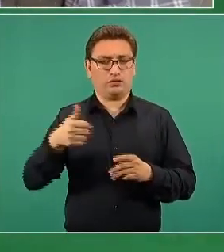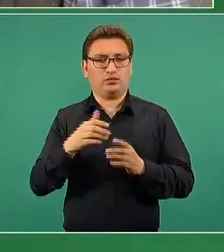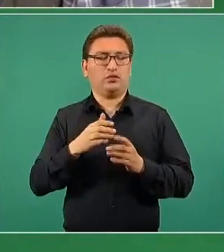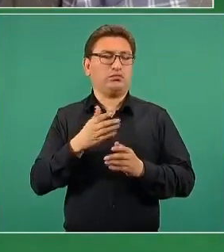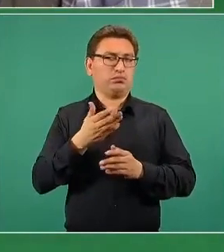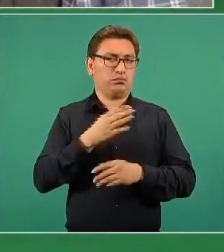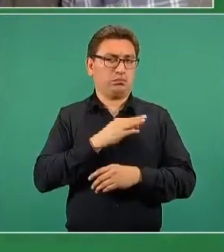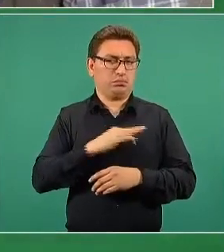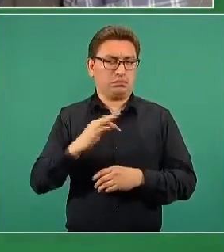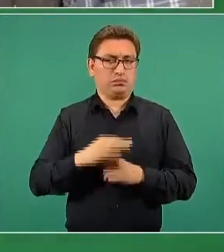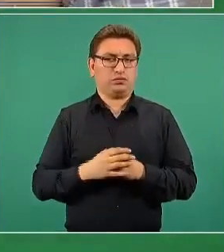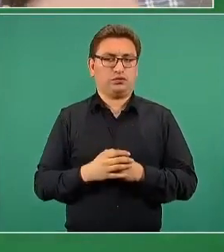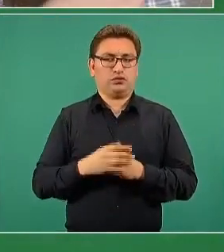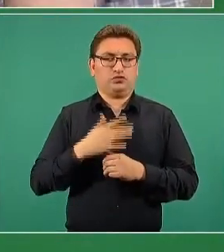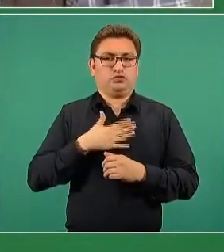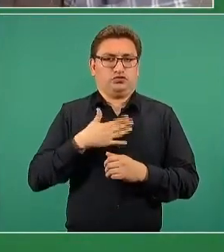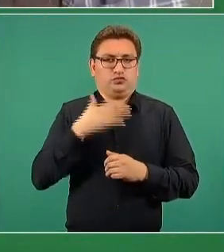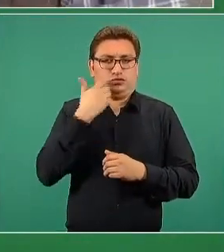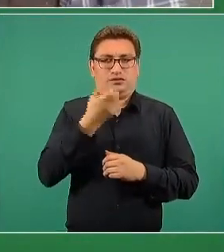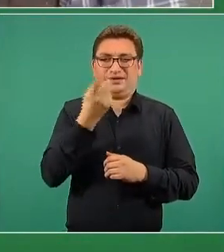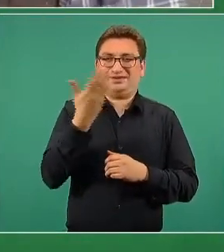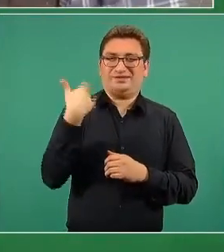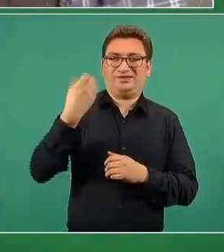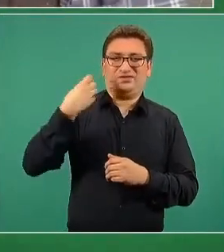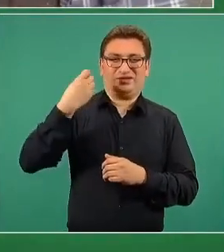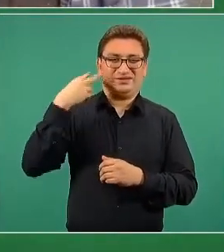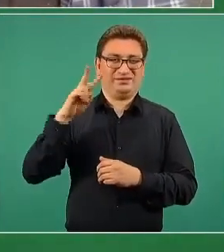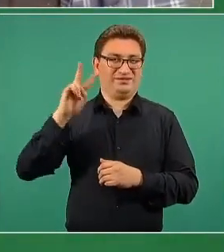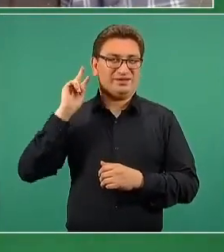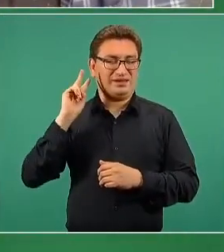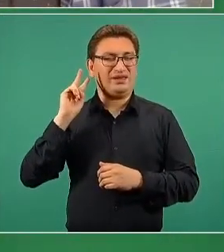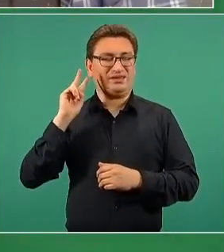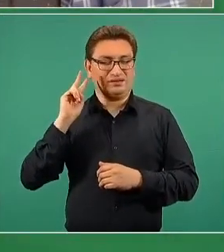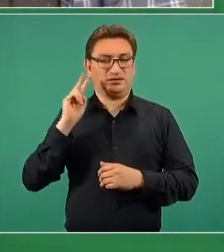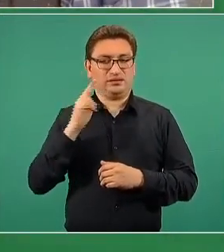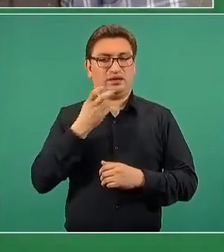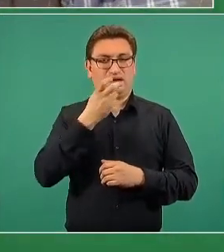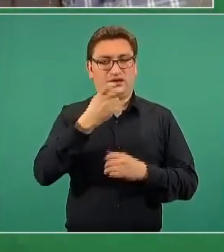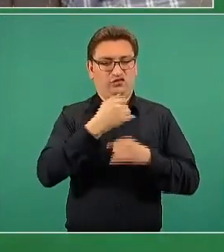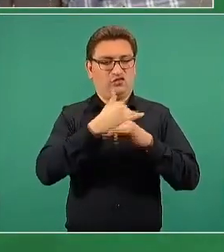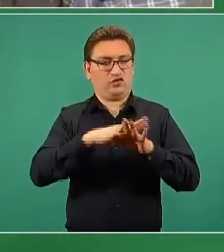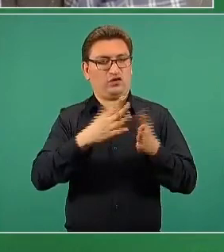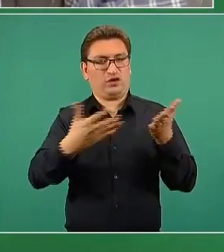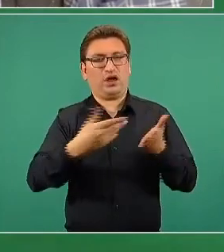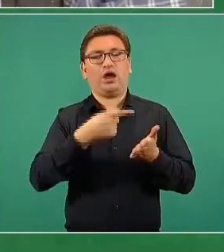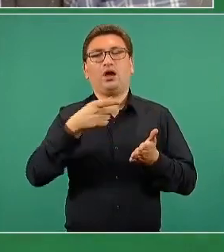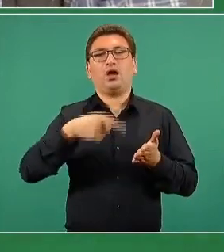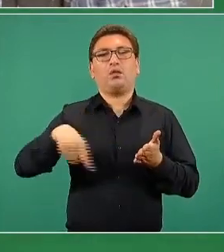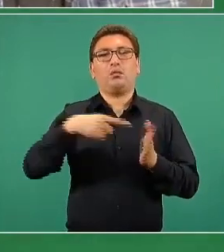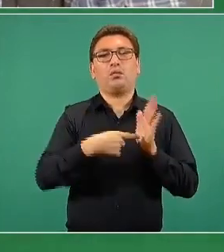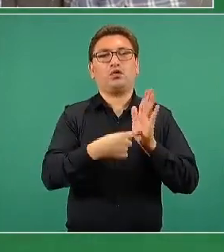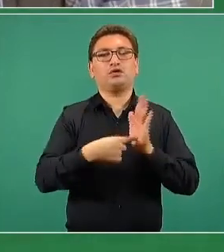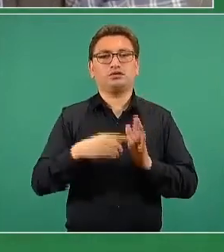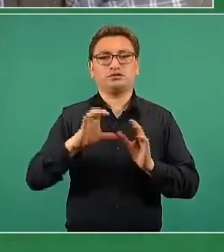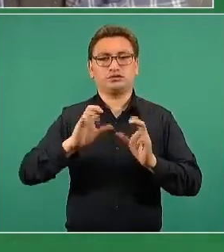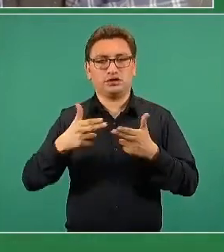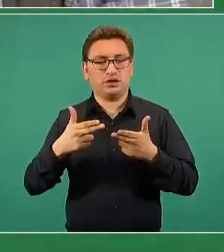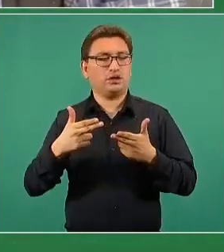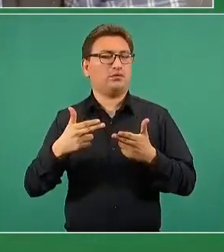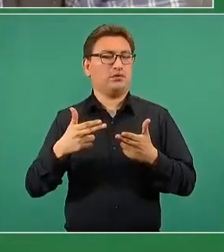un poco a partir de la conferencia del viernes pasado, ¿no? En la que nos daban información de Chiapas y nos daban cierta información